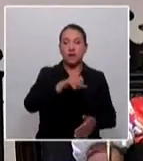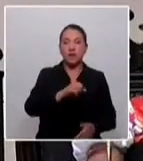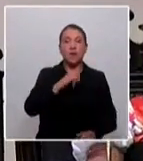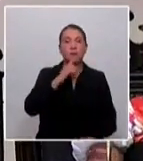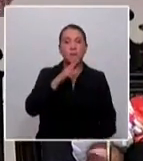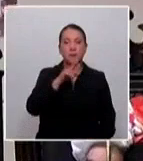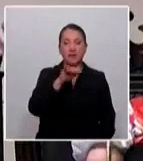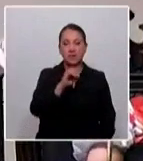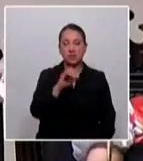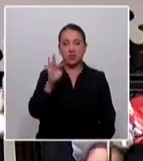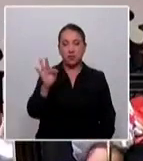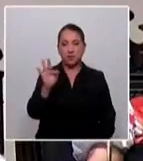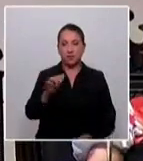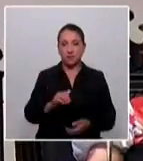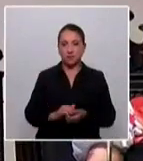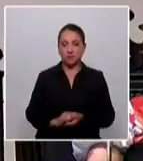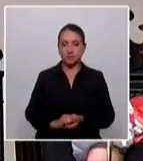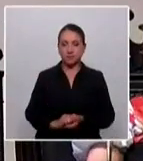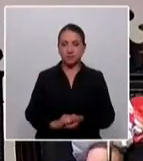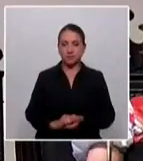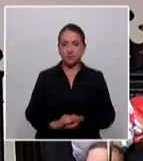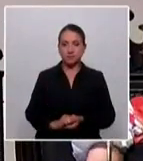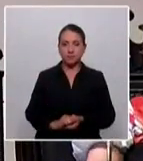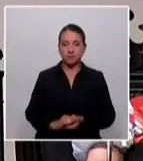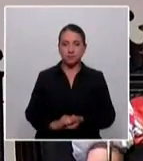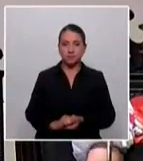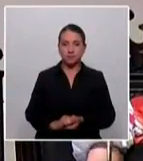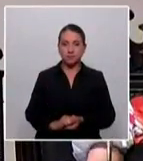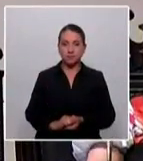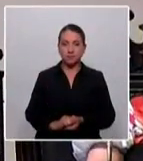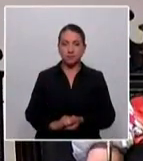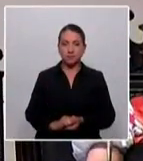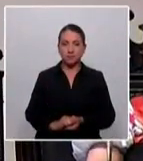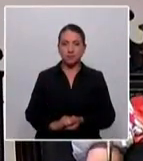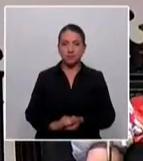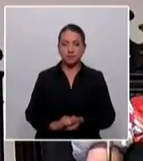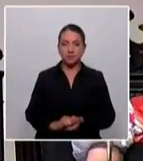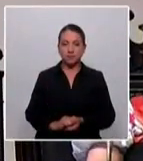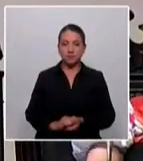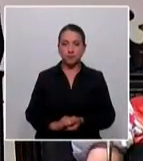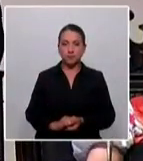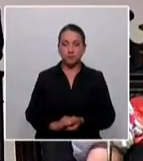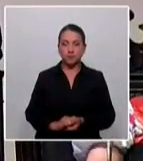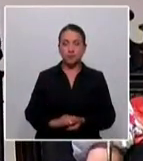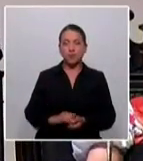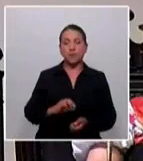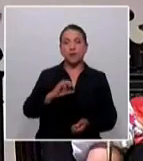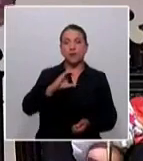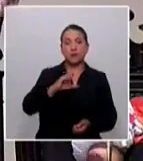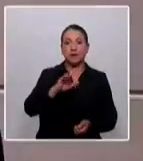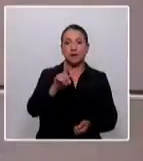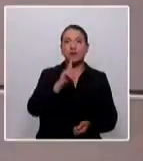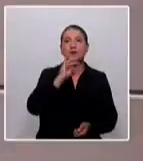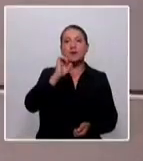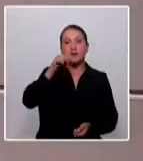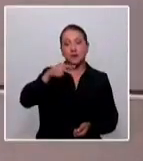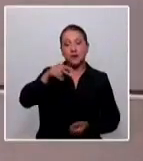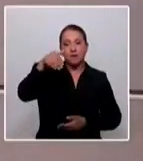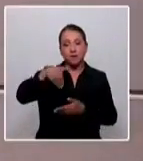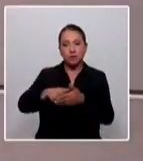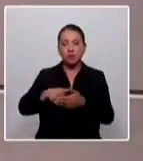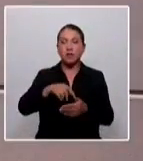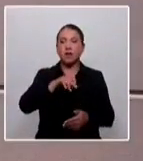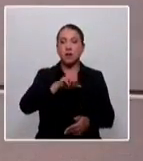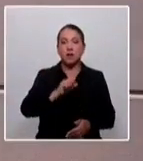objeto de algún tipo de cuestionamiento. Entonces, ahí yo creo que se pecó de un exceso de una negociación política,